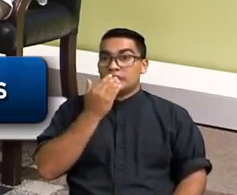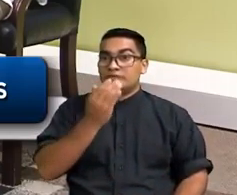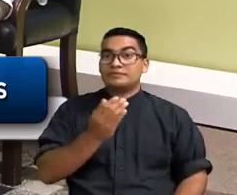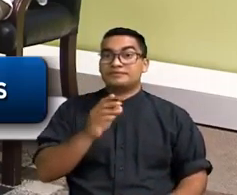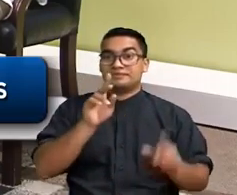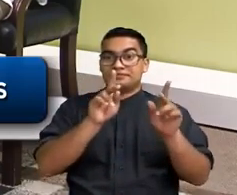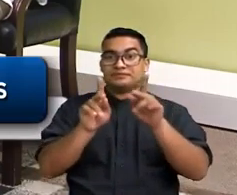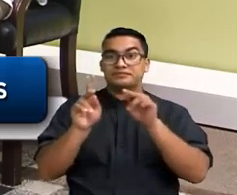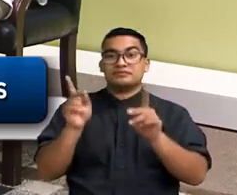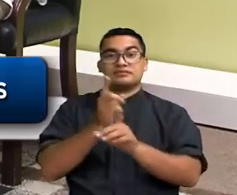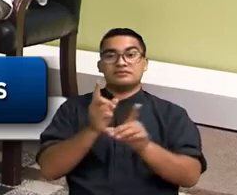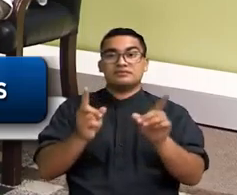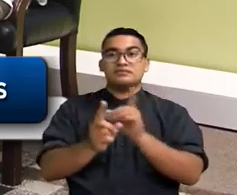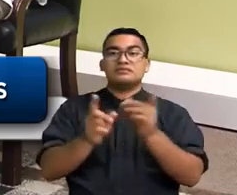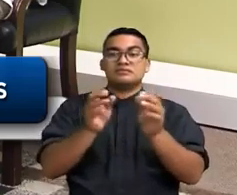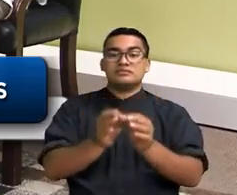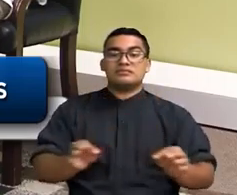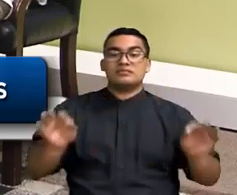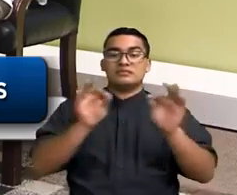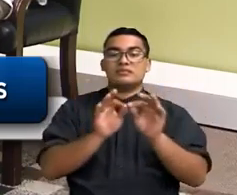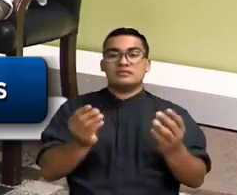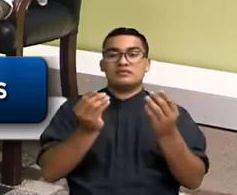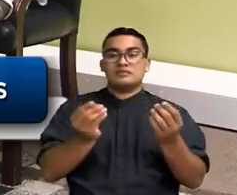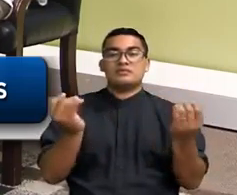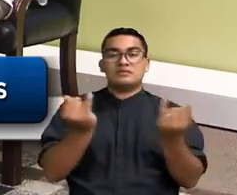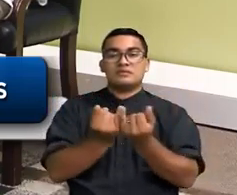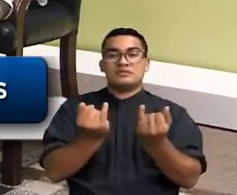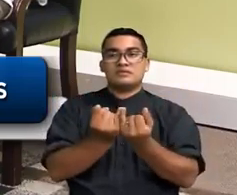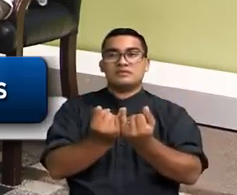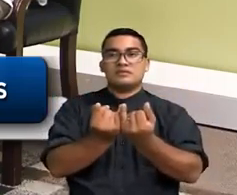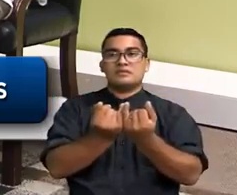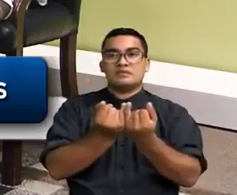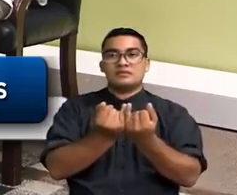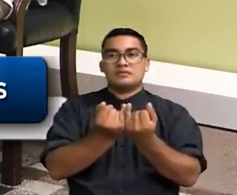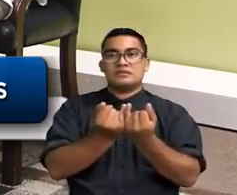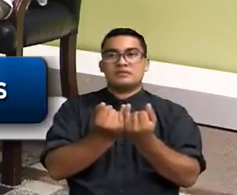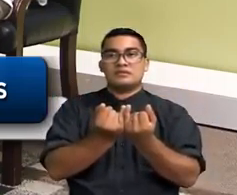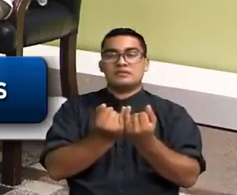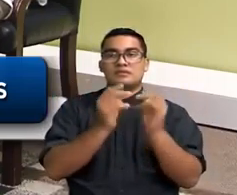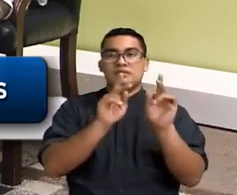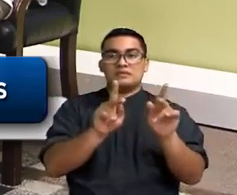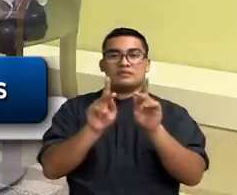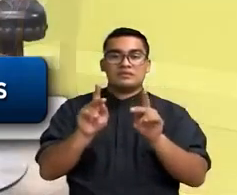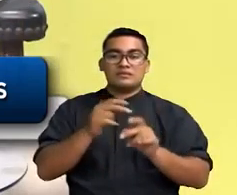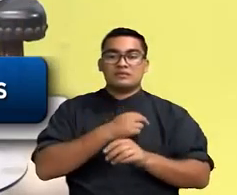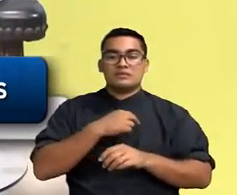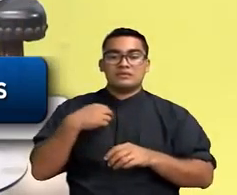en esto juega un papel muy importante, así como en las otras terapias alternativas,